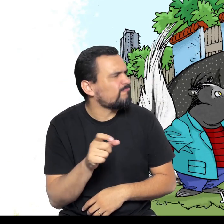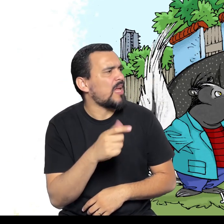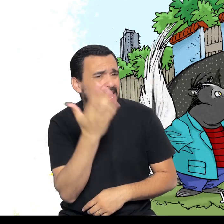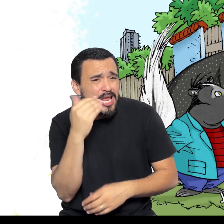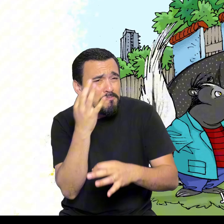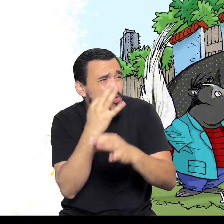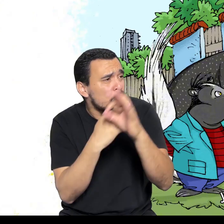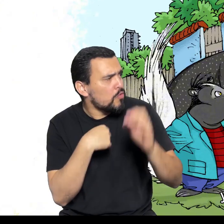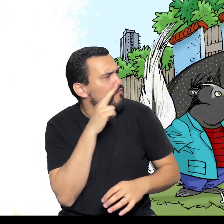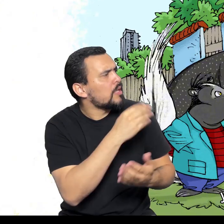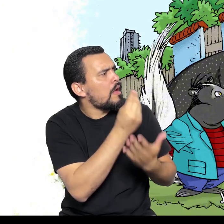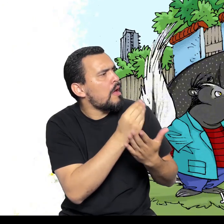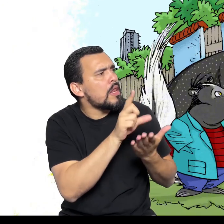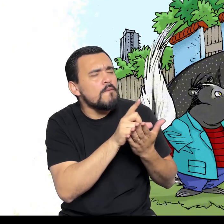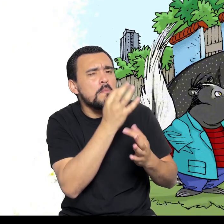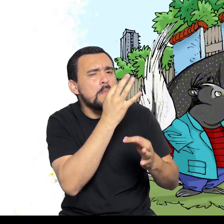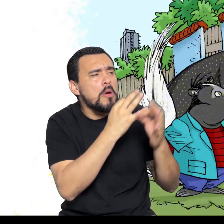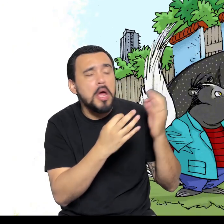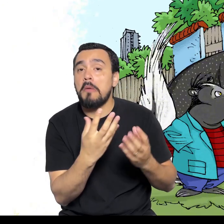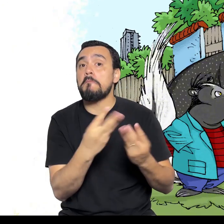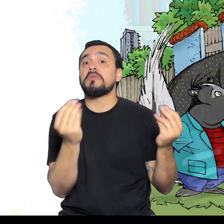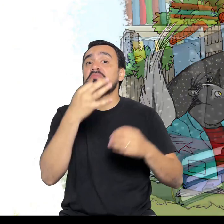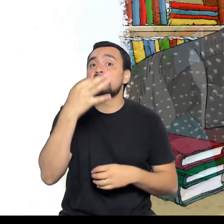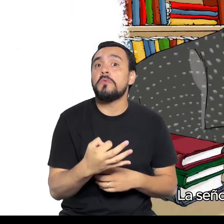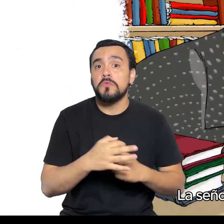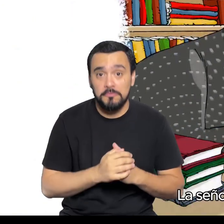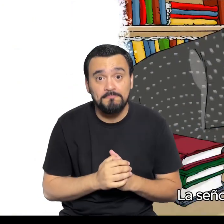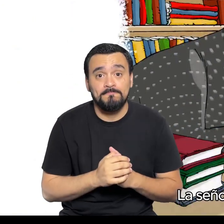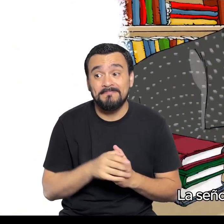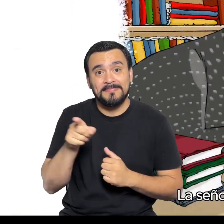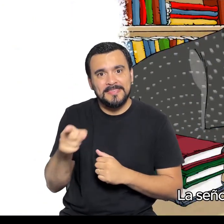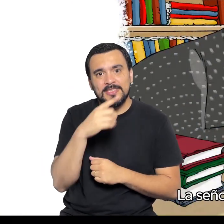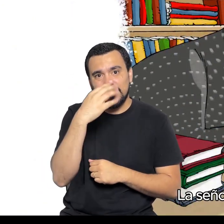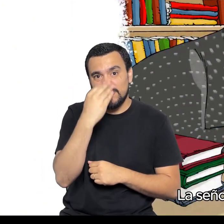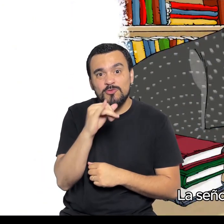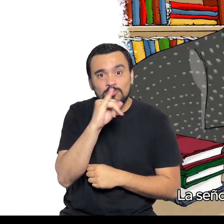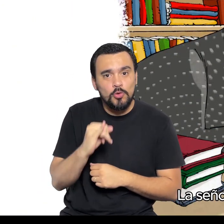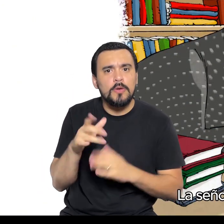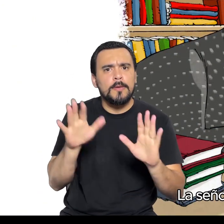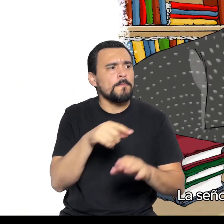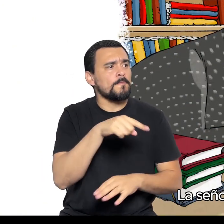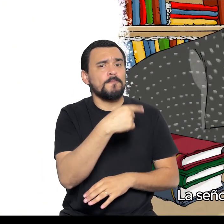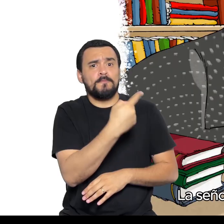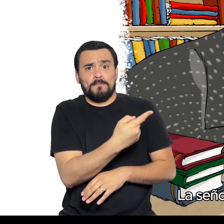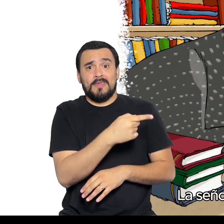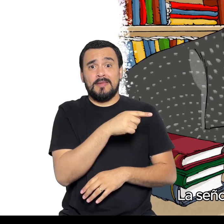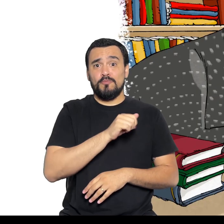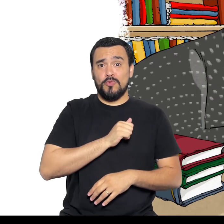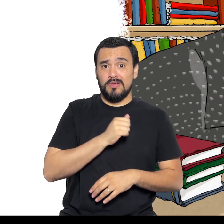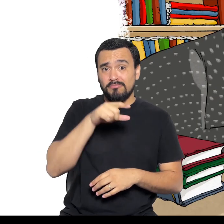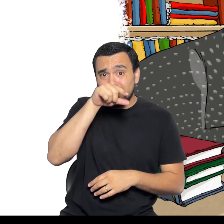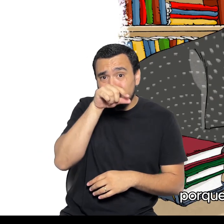y vi que todavía estaban los libros, dijo Aguaraí. La señorita Tocay llamó a contarle el caso a